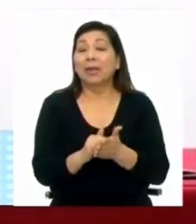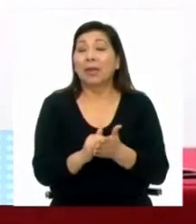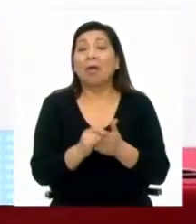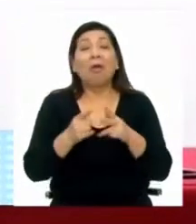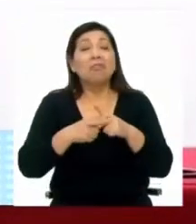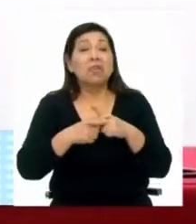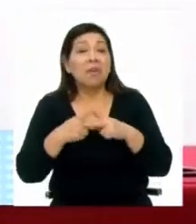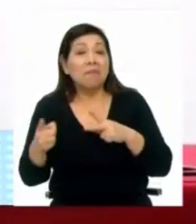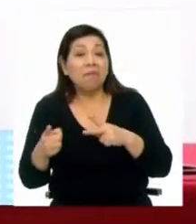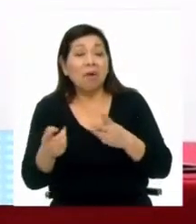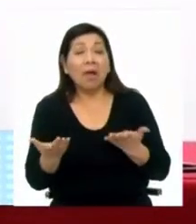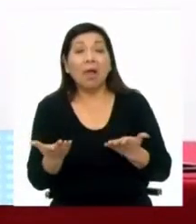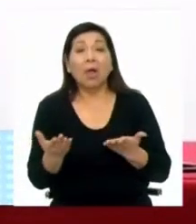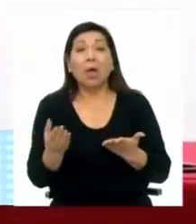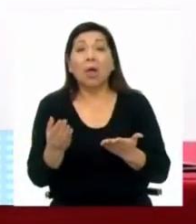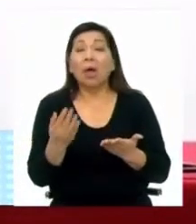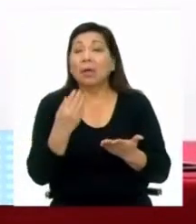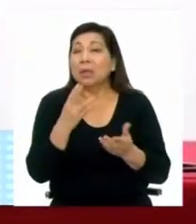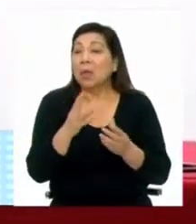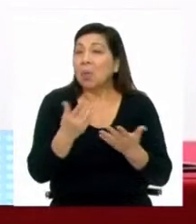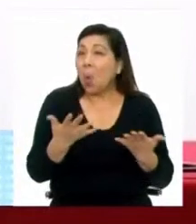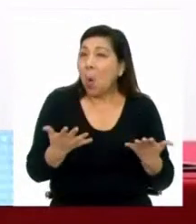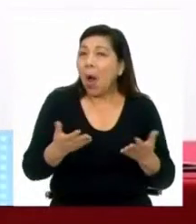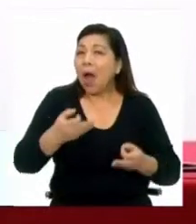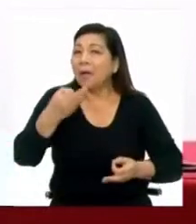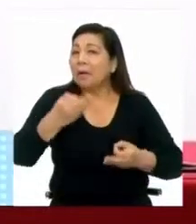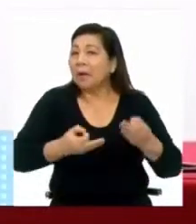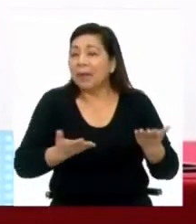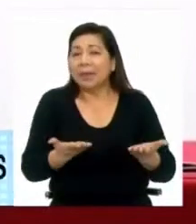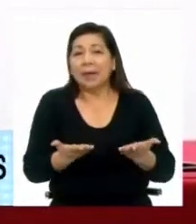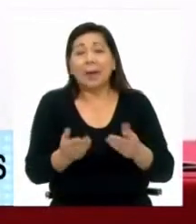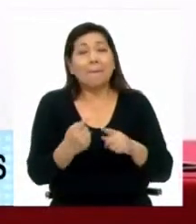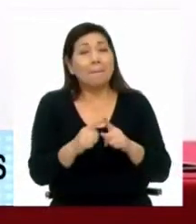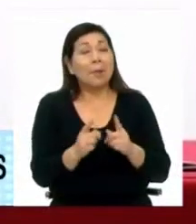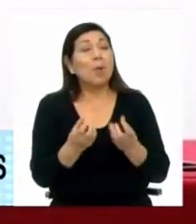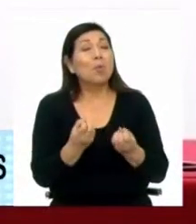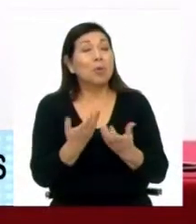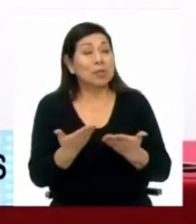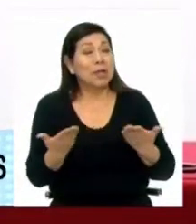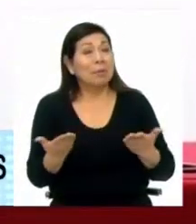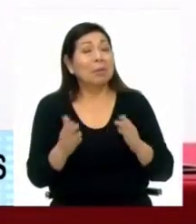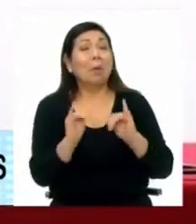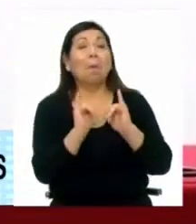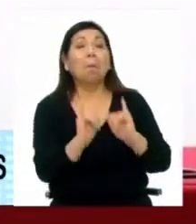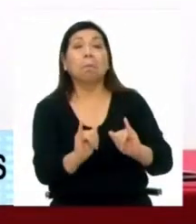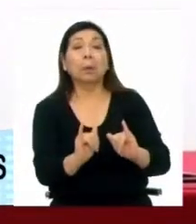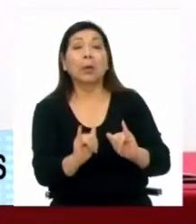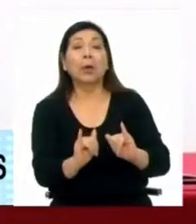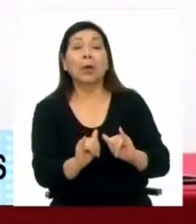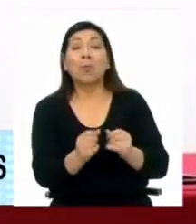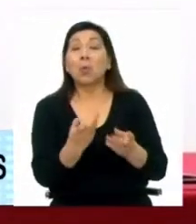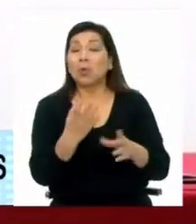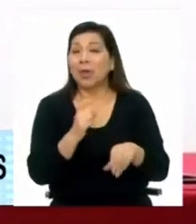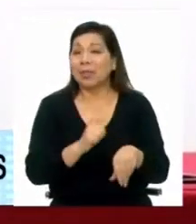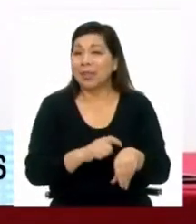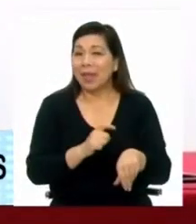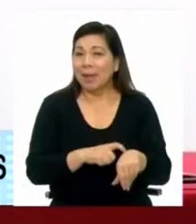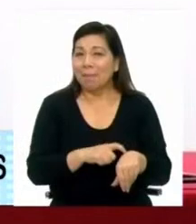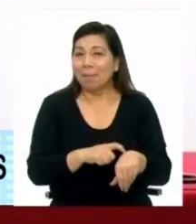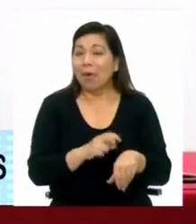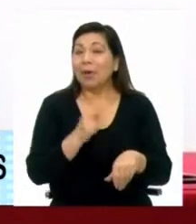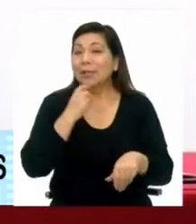se fugó o hay un litigio judicial o un arbitraje, y muchas veces las obras se quedan paralizadas durante mucho tiempo